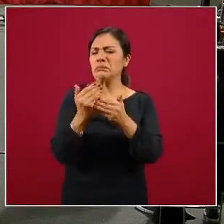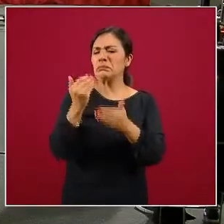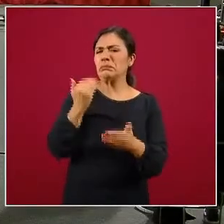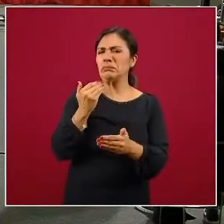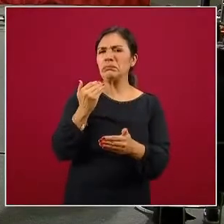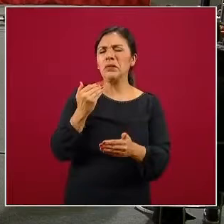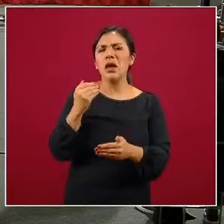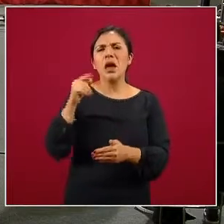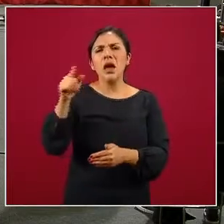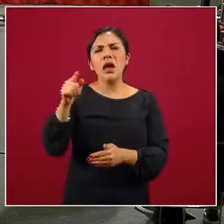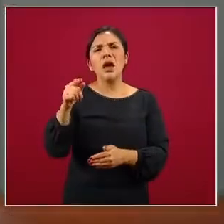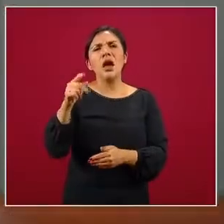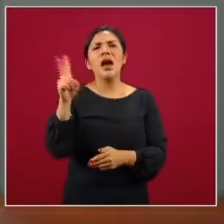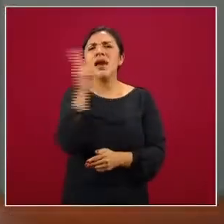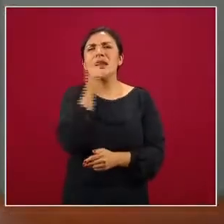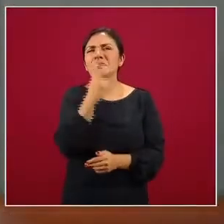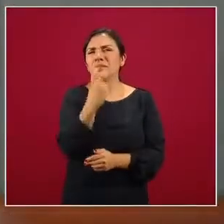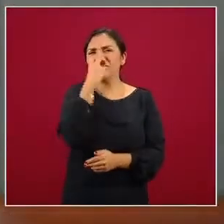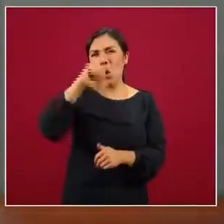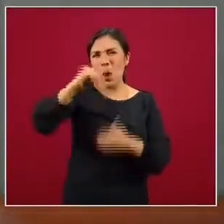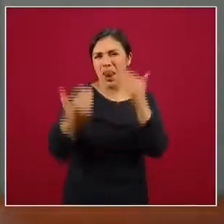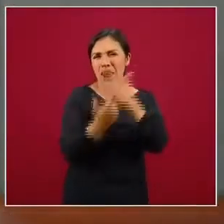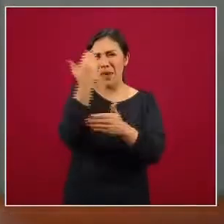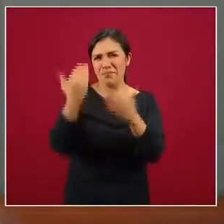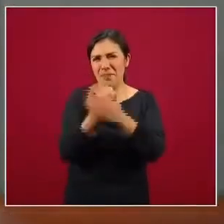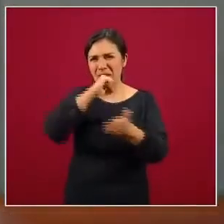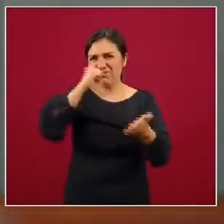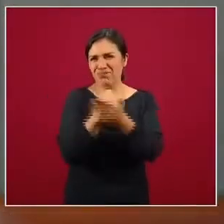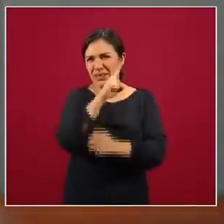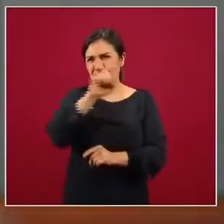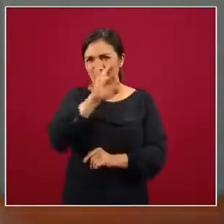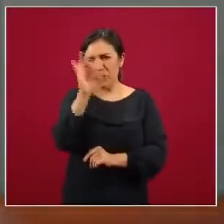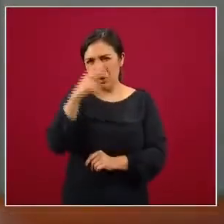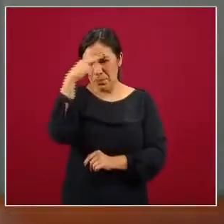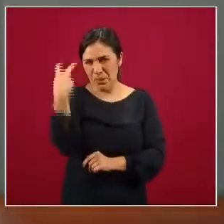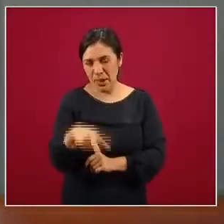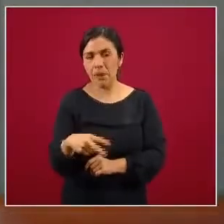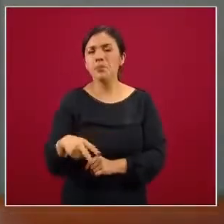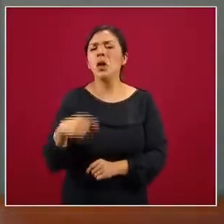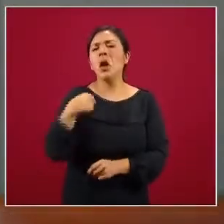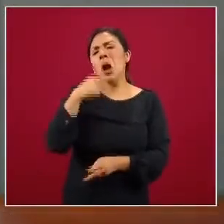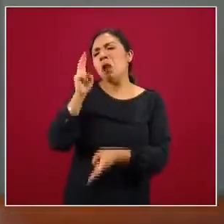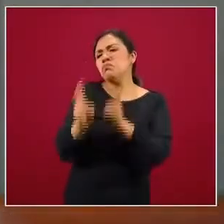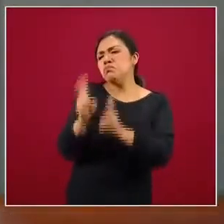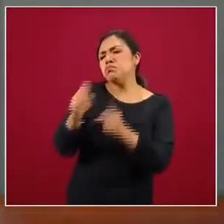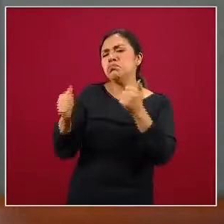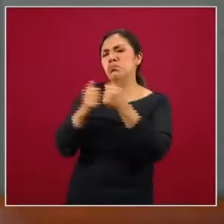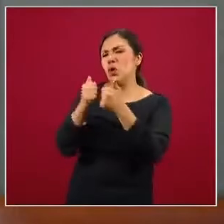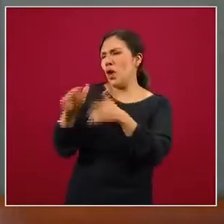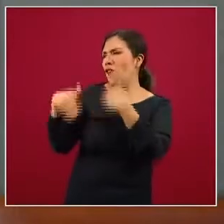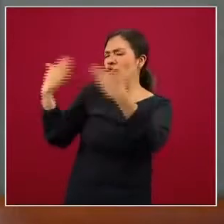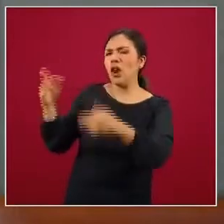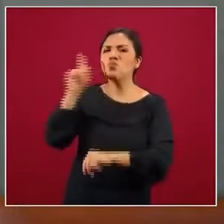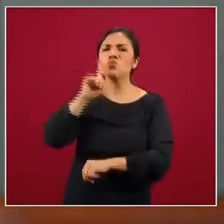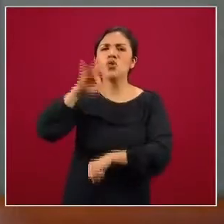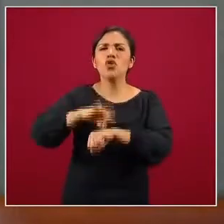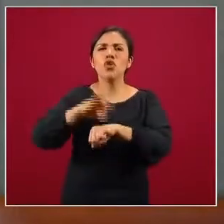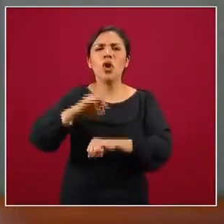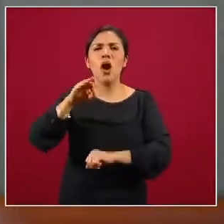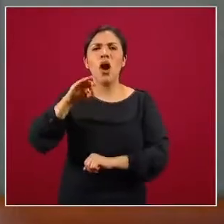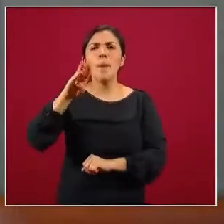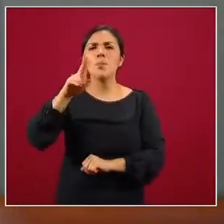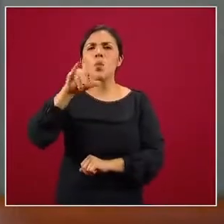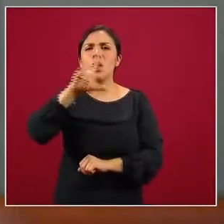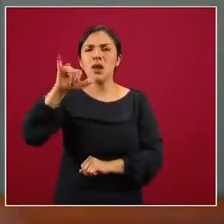después de la presentación de estos respiradores con tecnología 100% mexicana, platicamos afuera de Palacio Nacional con la doctora Bulia. Ella nos